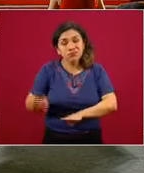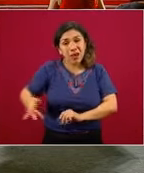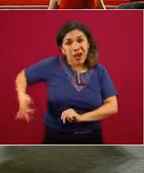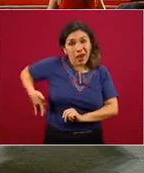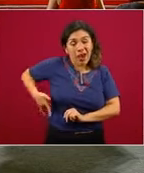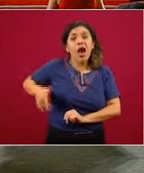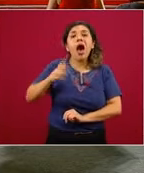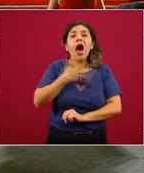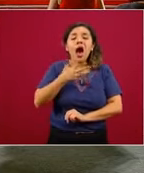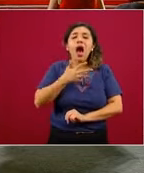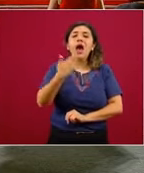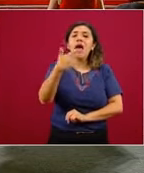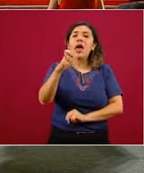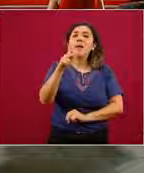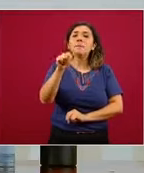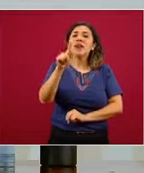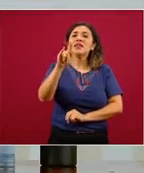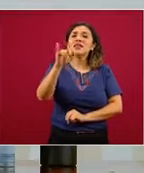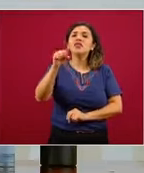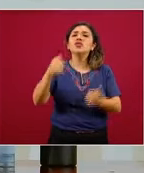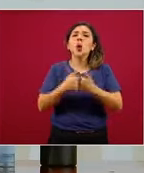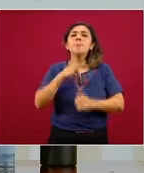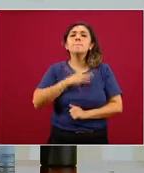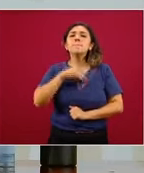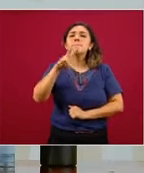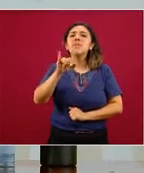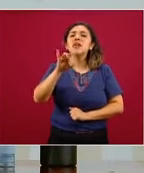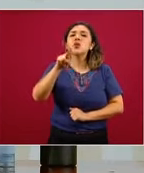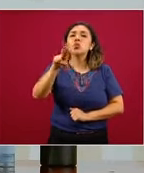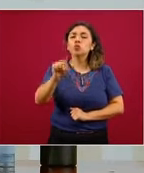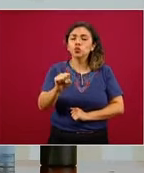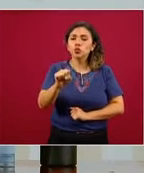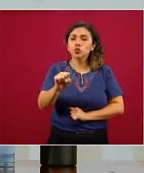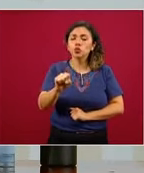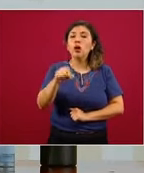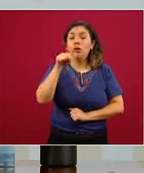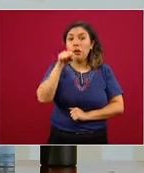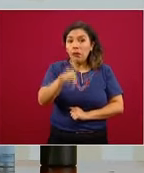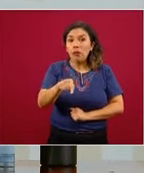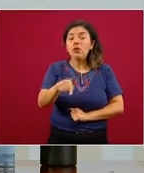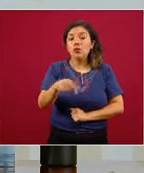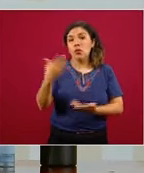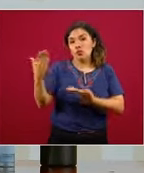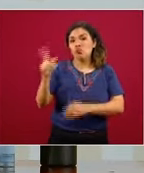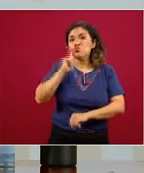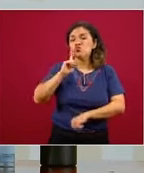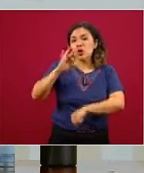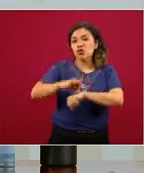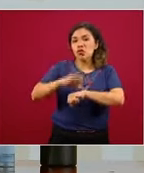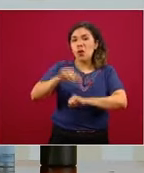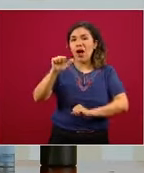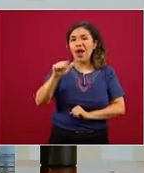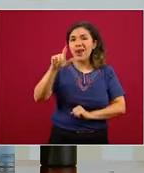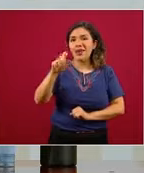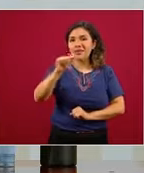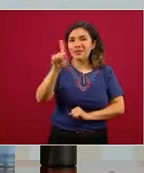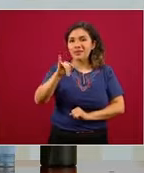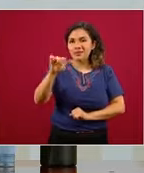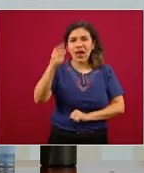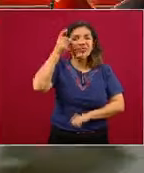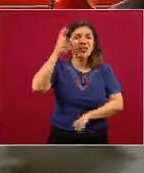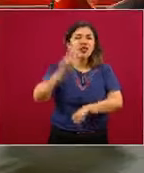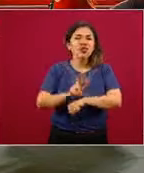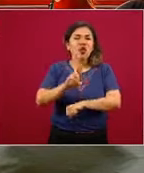son hepatitis virales, en particular las hepatitis crónicas. Y la doctora Aletze de la Torre Rosas,